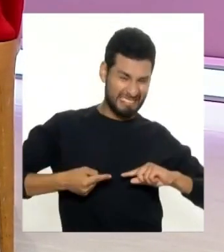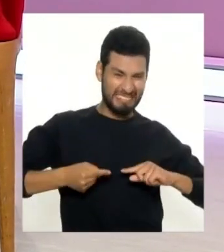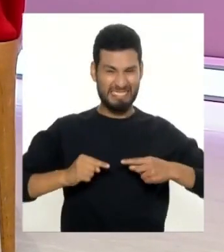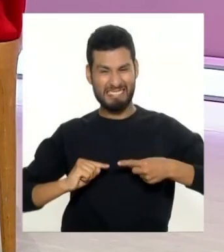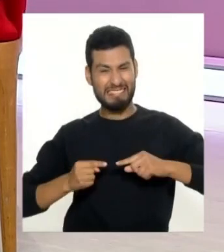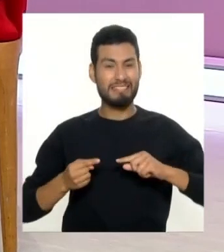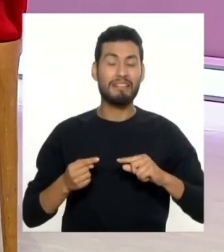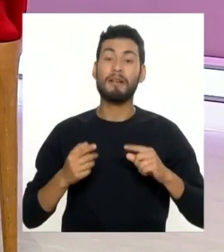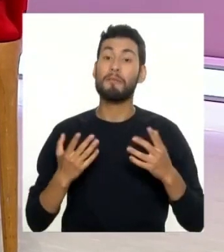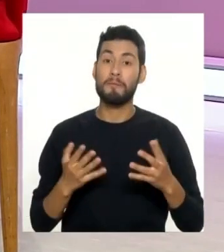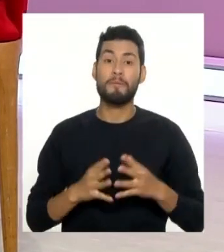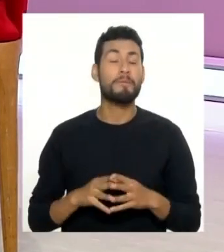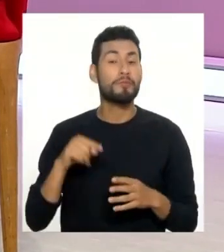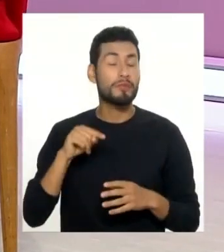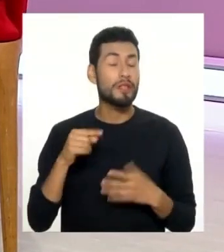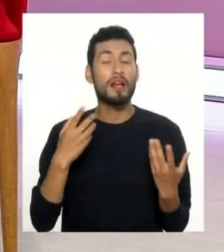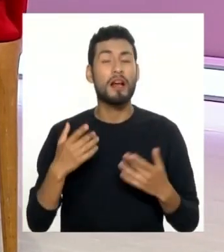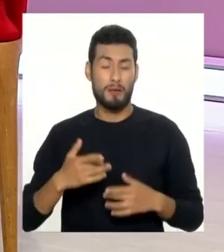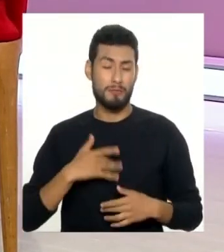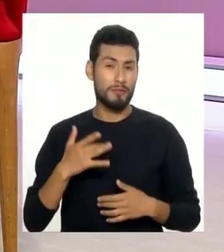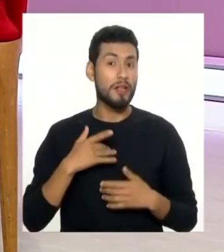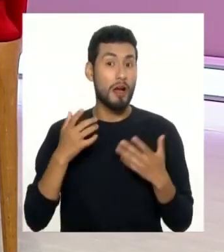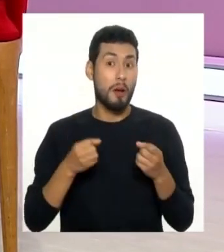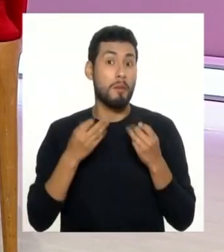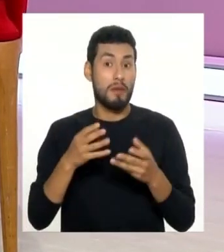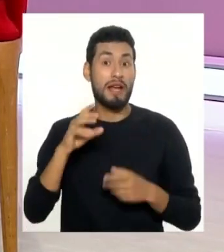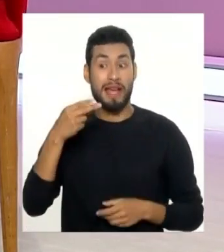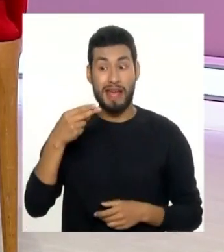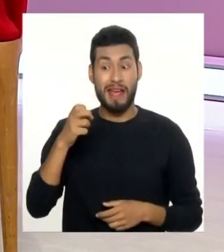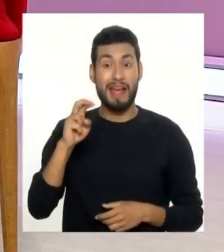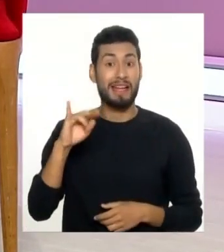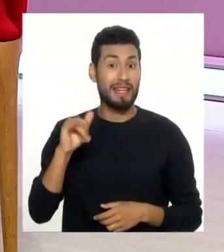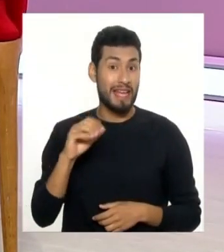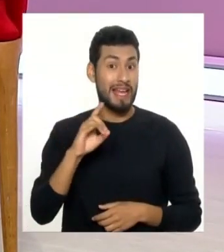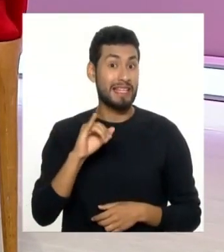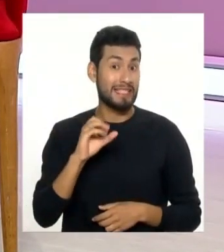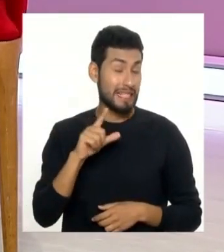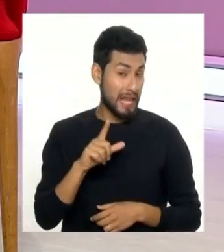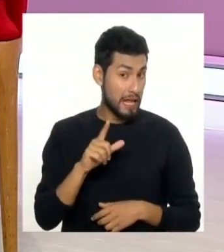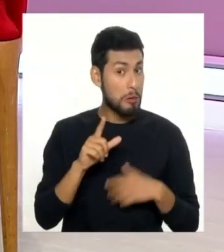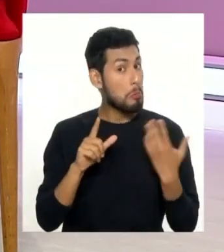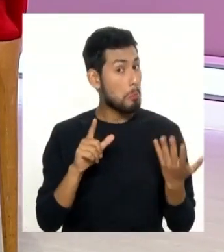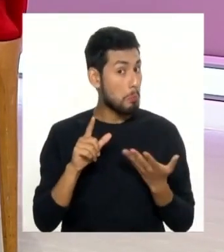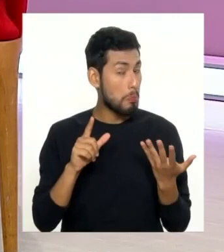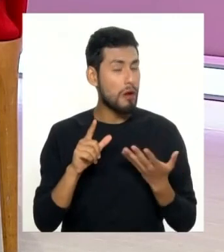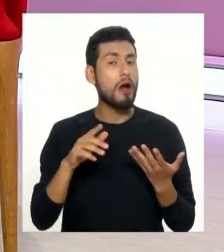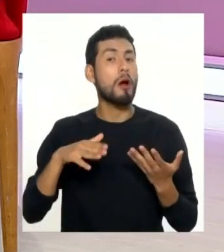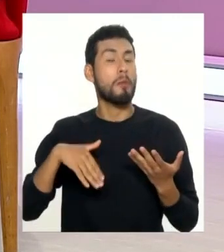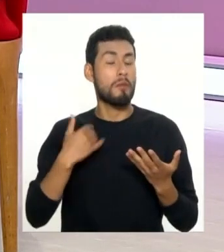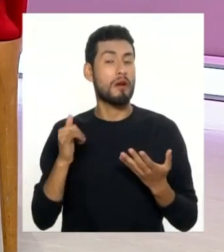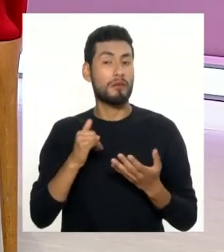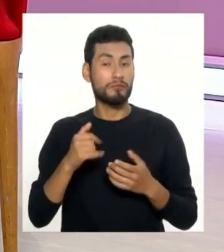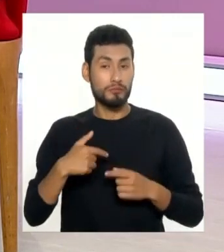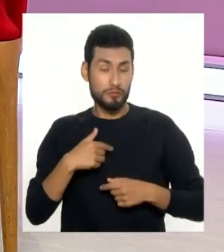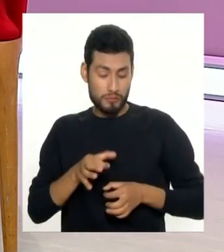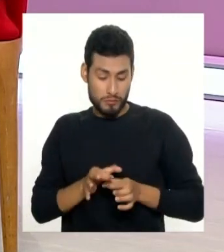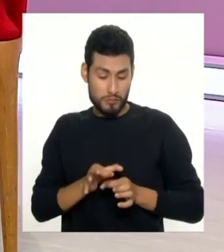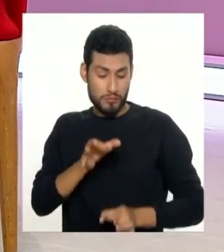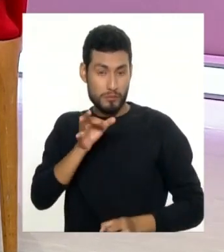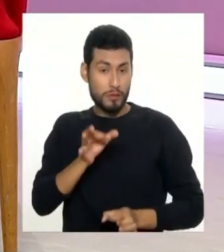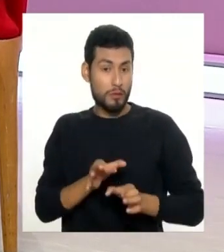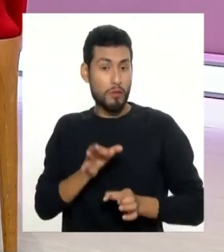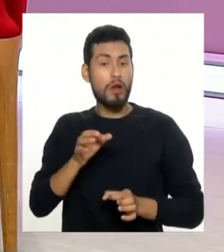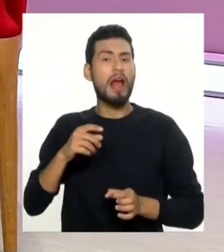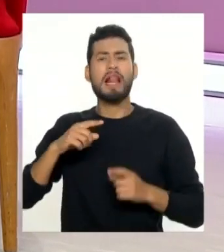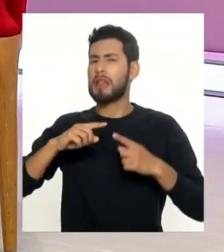es parte de una sintomatología que podría tener una hernia discal, pero una hernia discal también podría darse a nivel de la cervical, podría darse a nivel dorsal,